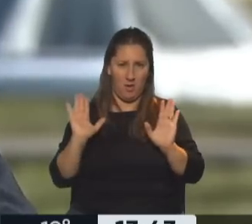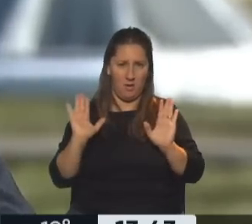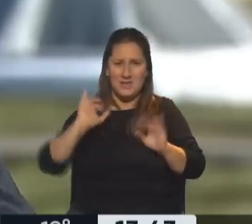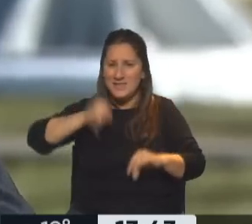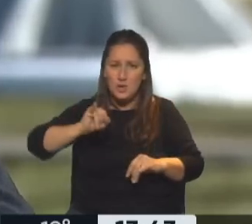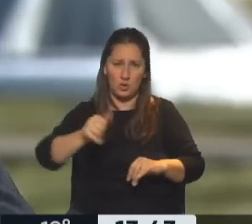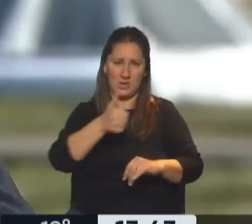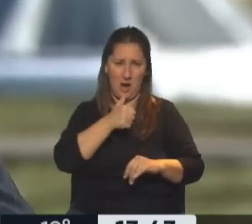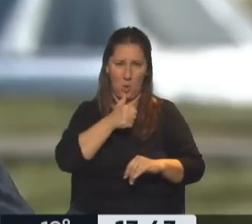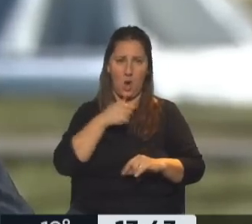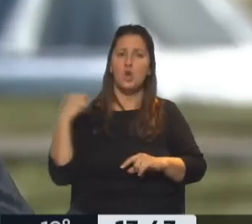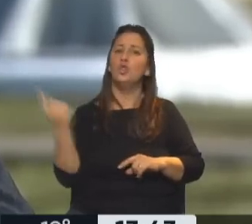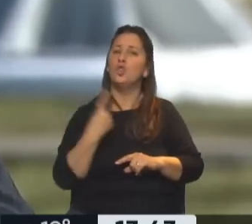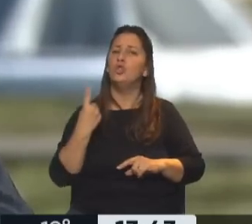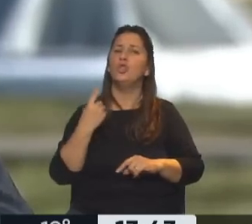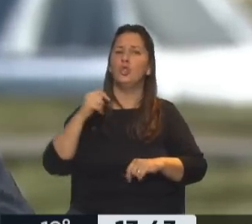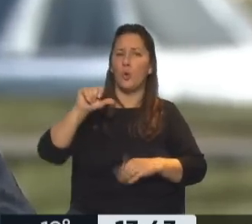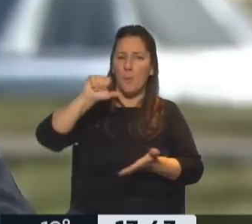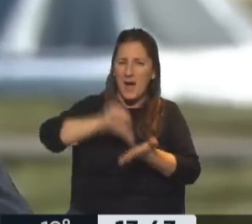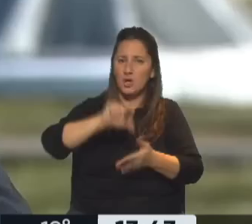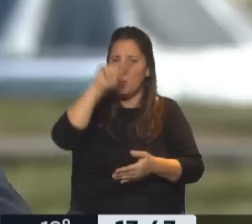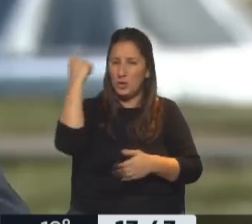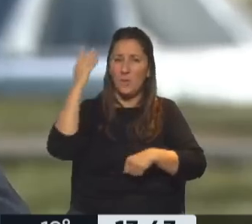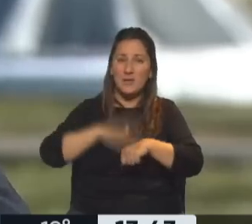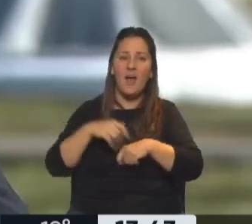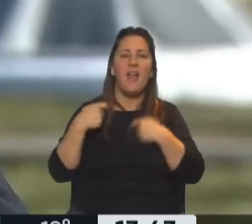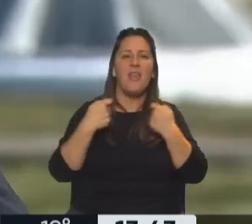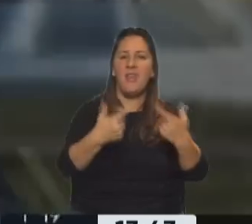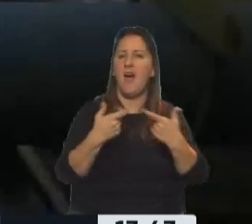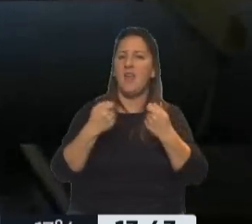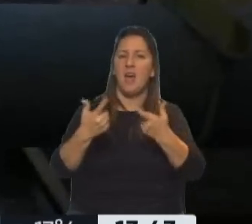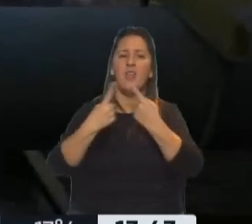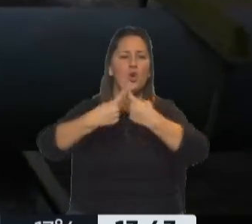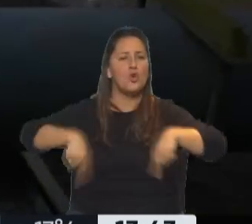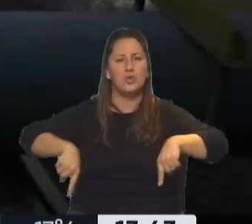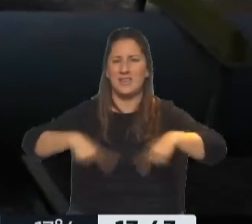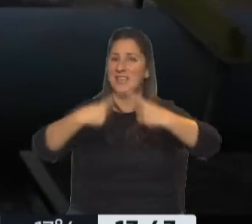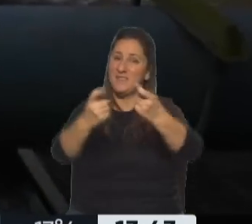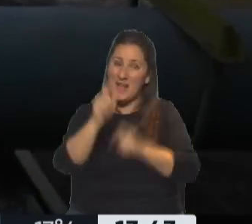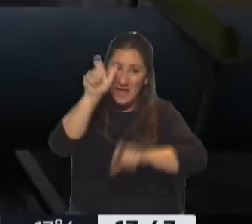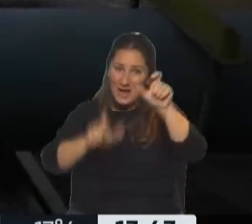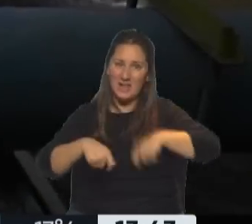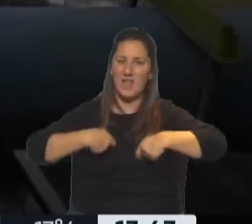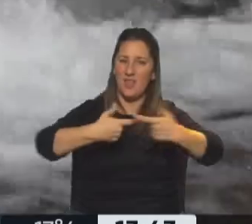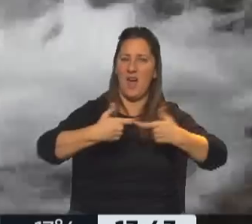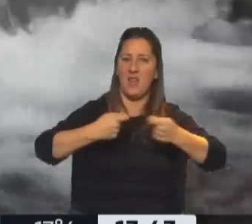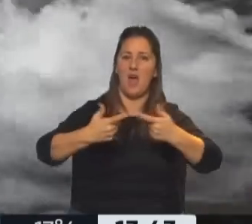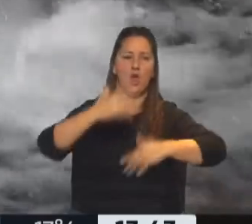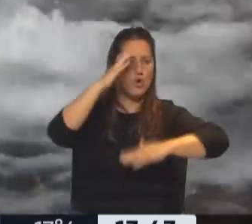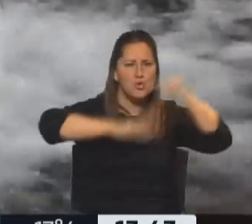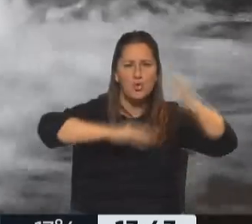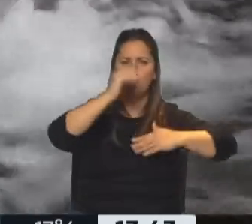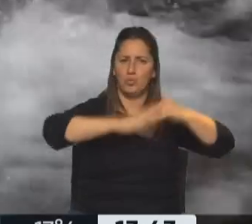Y lo que nosotros debemos hacer como Estado es facilitar todo lo que haga falta, la gestión de la